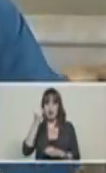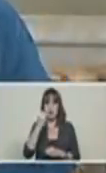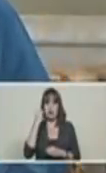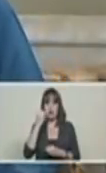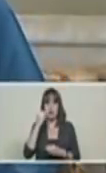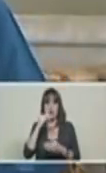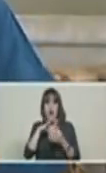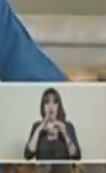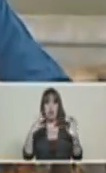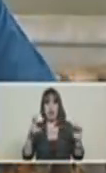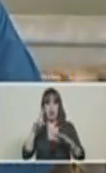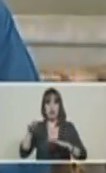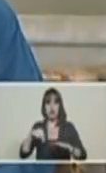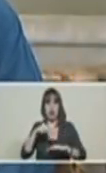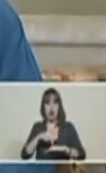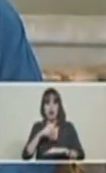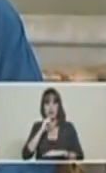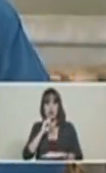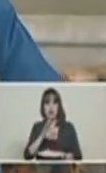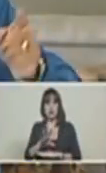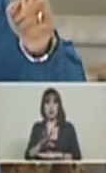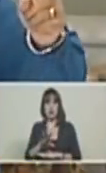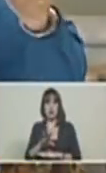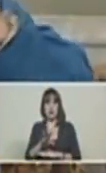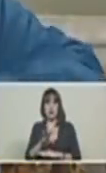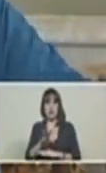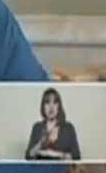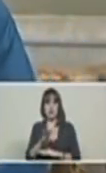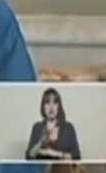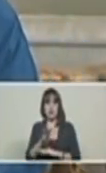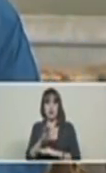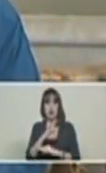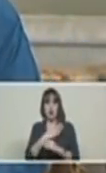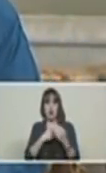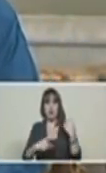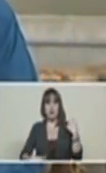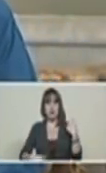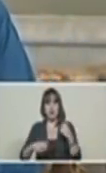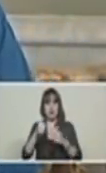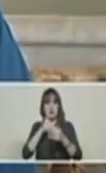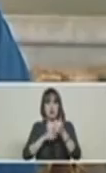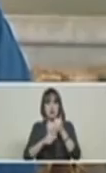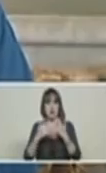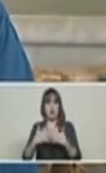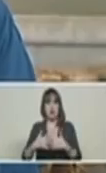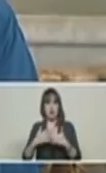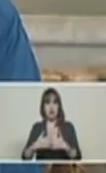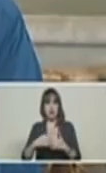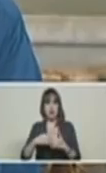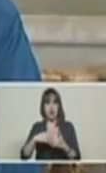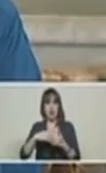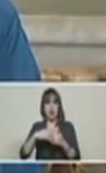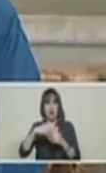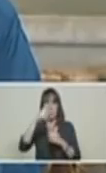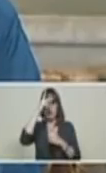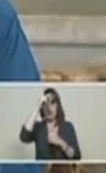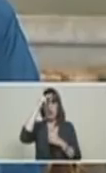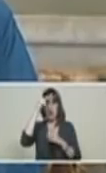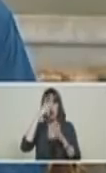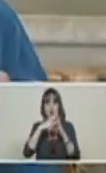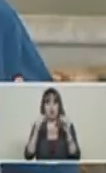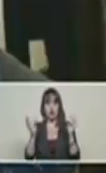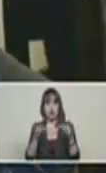nacional. Y es el mensaje que le envío con el vicepresidente sectorial, ministro de Industria, Tarek El Aissami, y el equipo